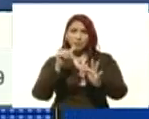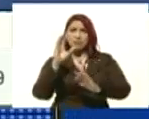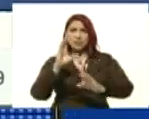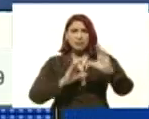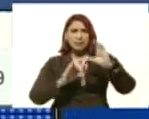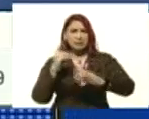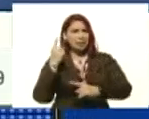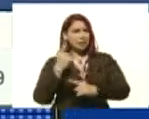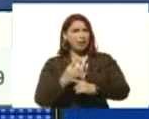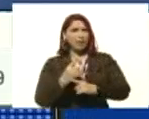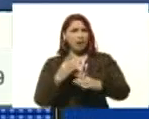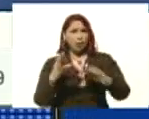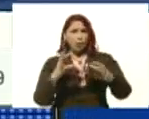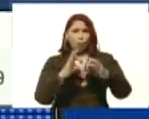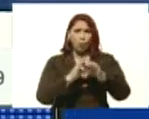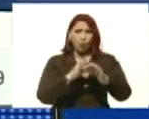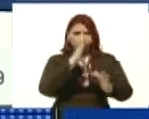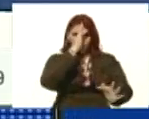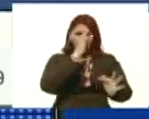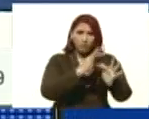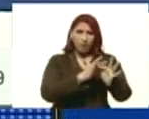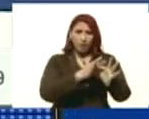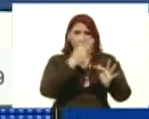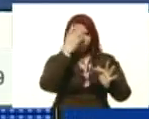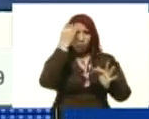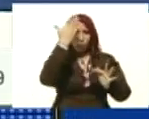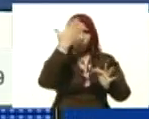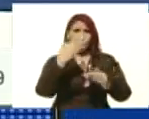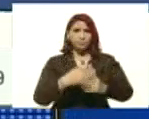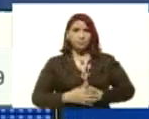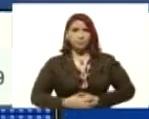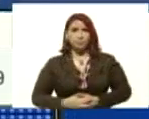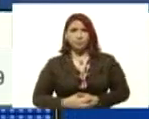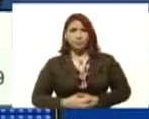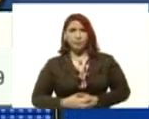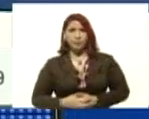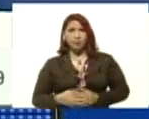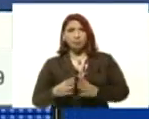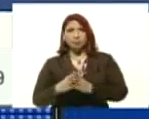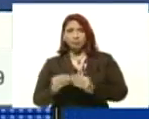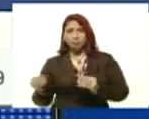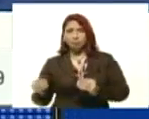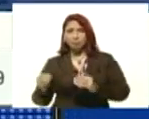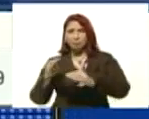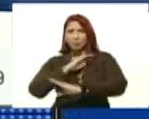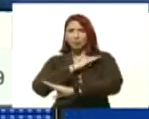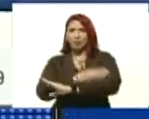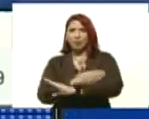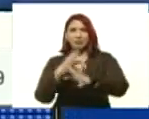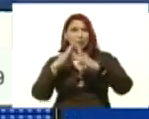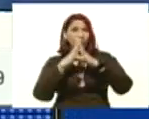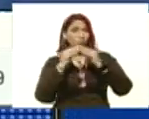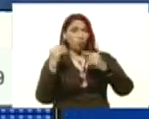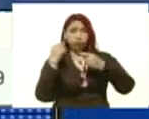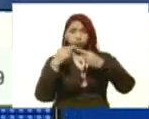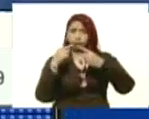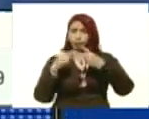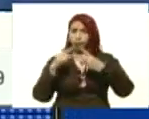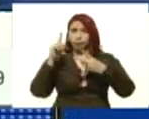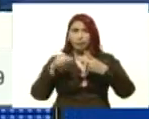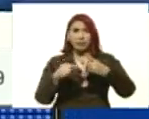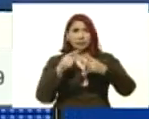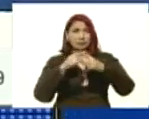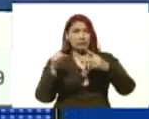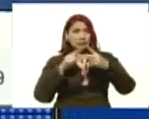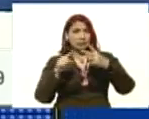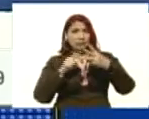que unir las dos cosas. La fe en Dios, en toda su fuerza, en todas sus manifestaciones, en la diversidad